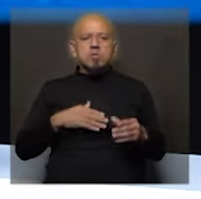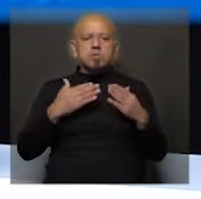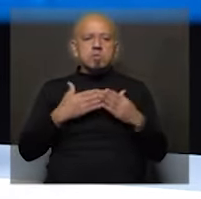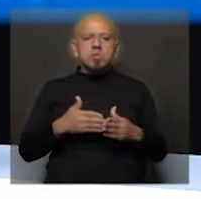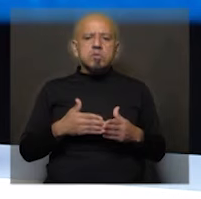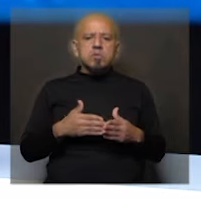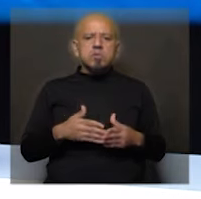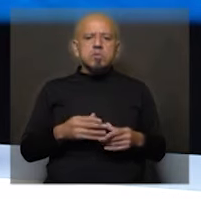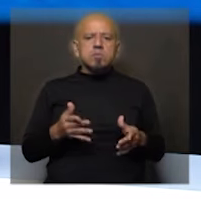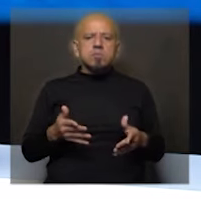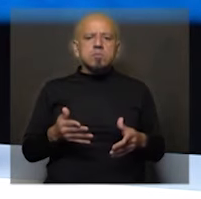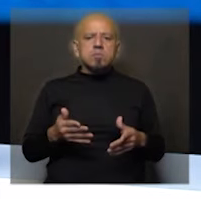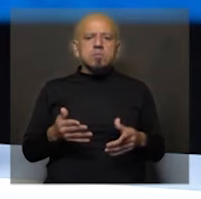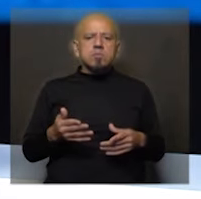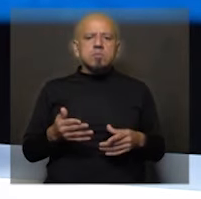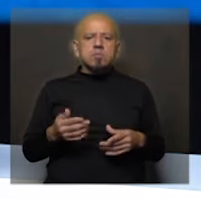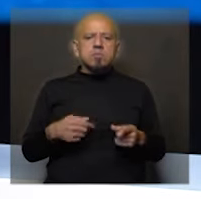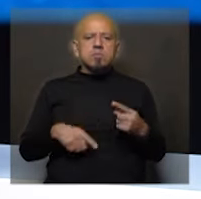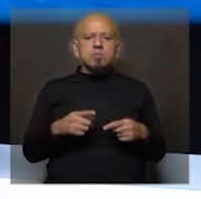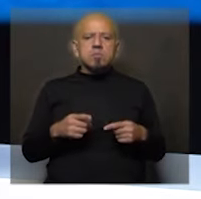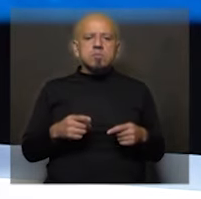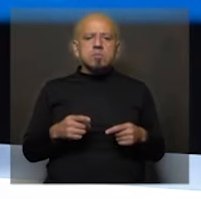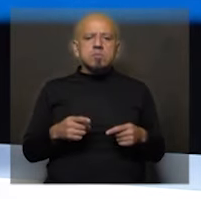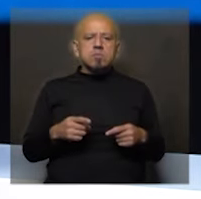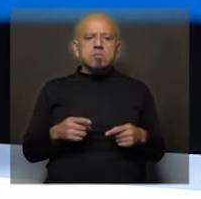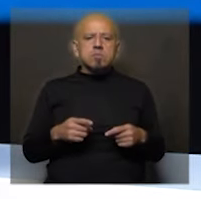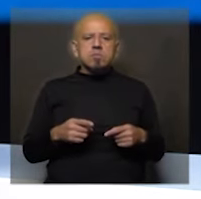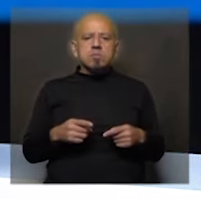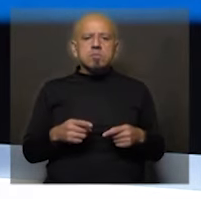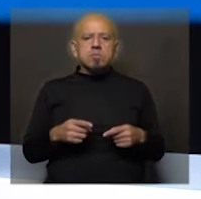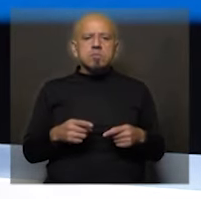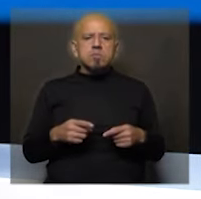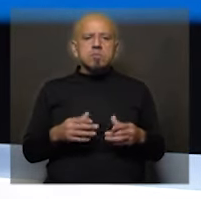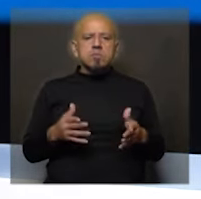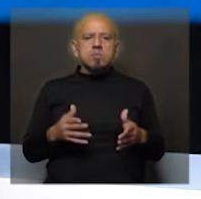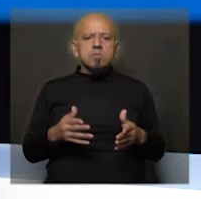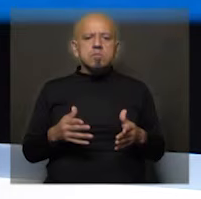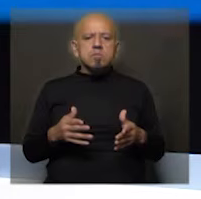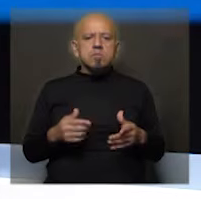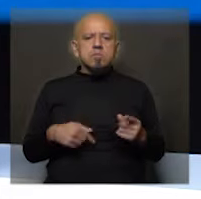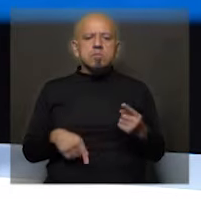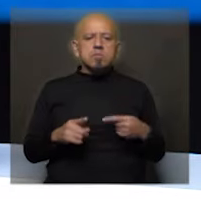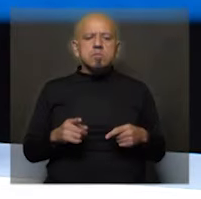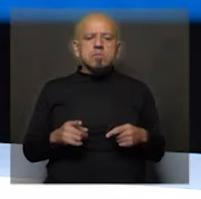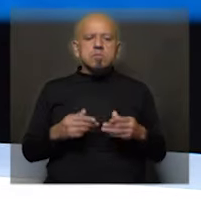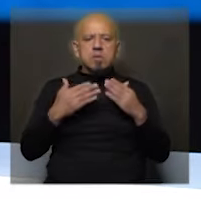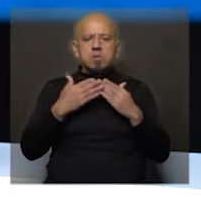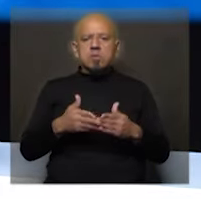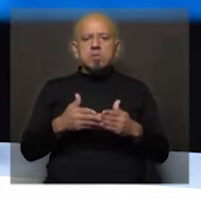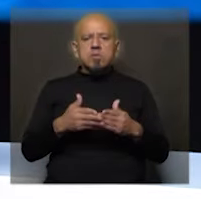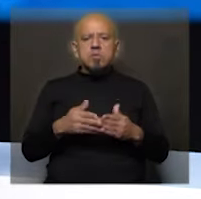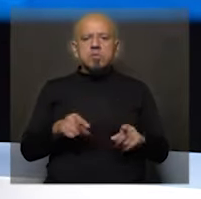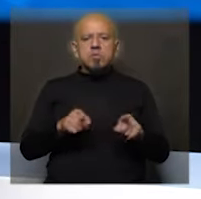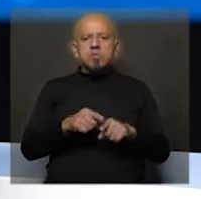muchas veces tenemos que eh incomodar noos con la mirada de decir preguntaría lo mismo si fuera con un